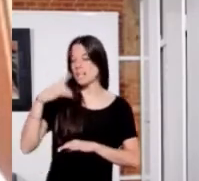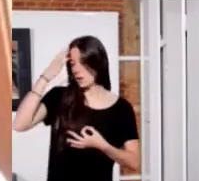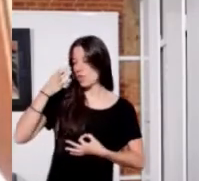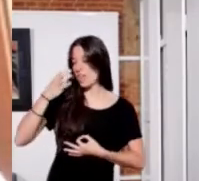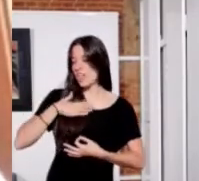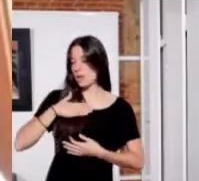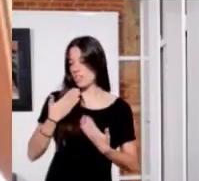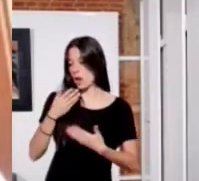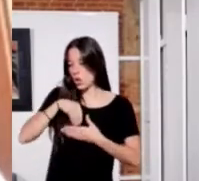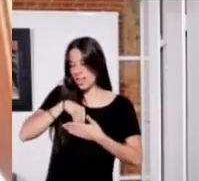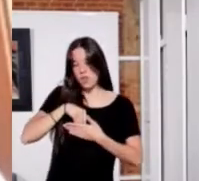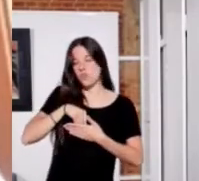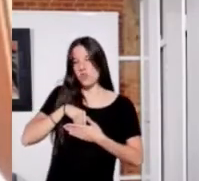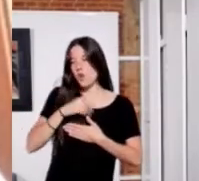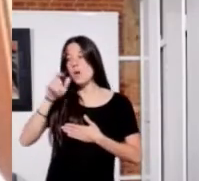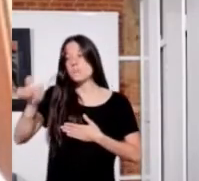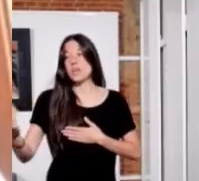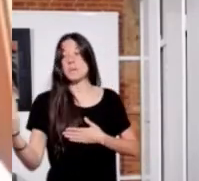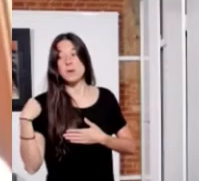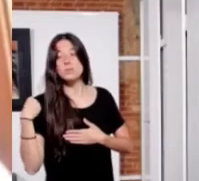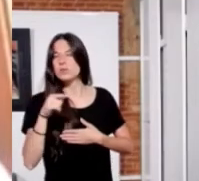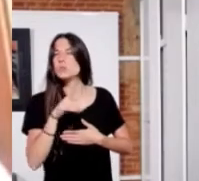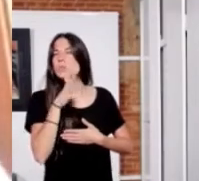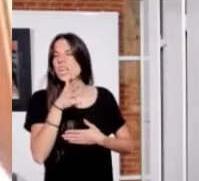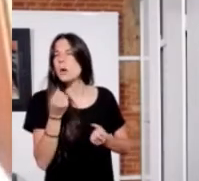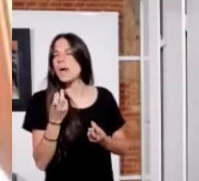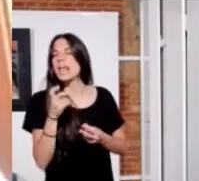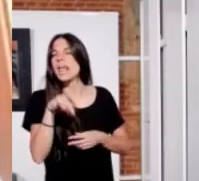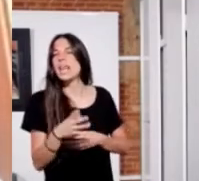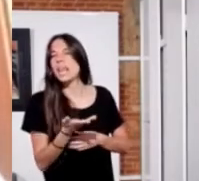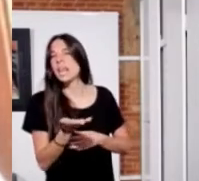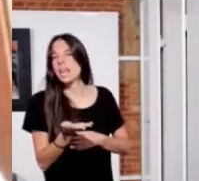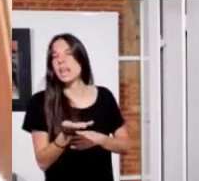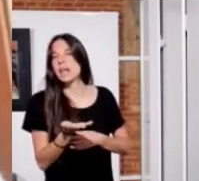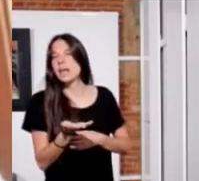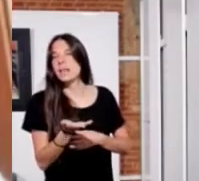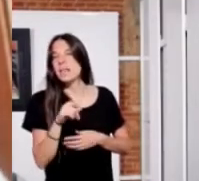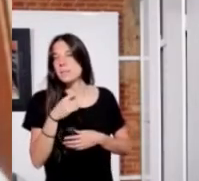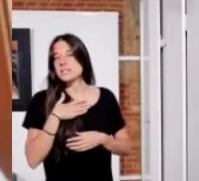interior. Quien te hace la pregunta del por qué y para quién es el otro destinatario de tu acción voluntaria.